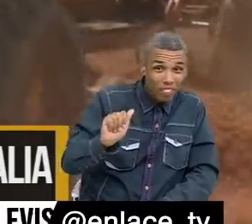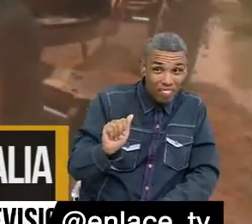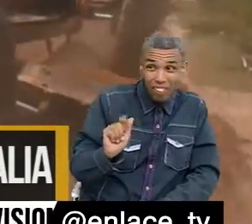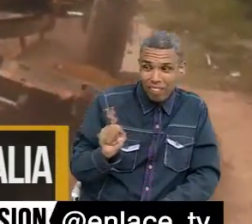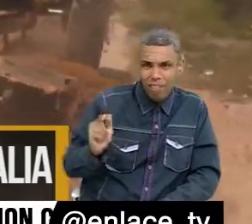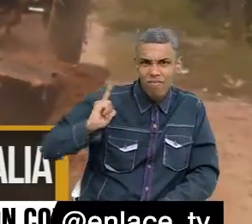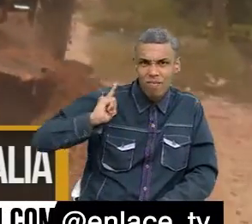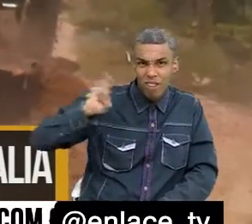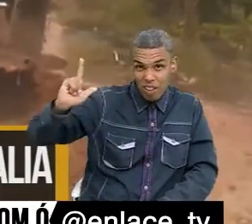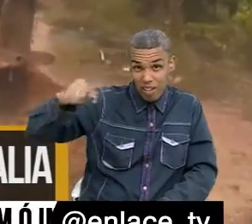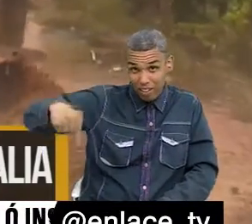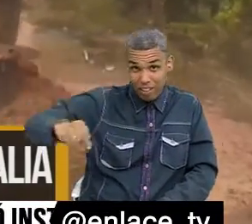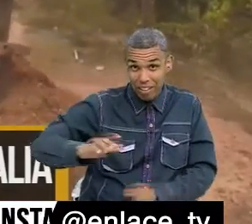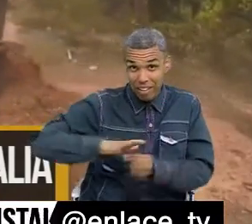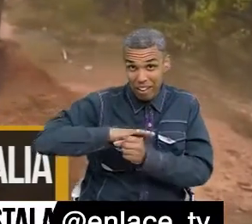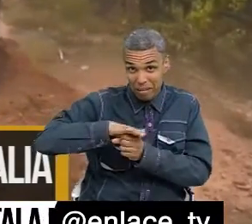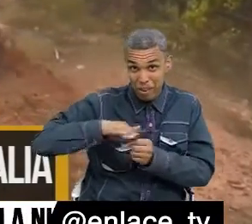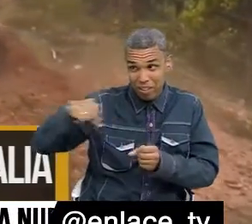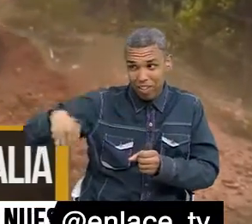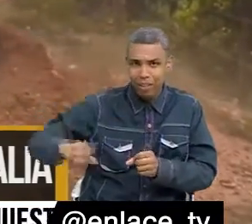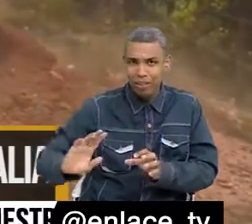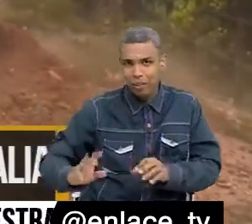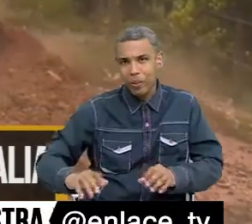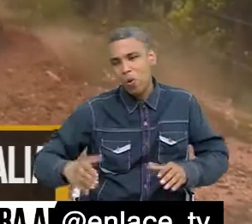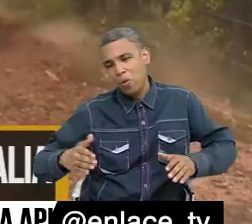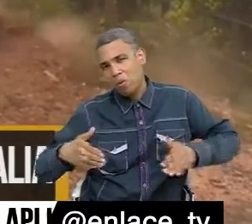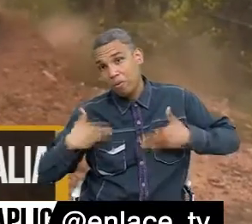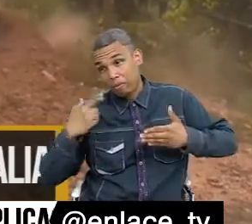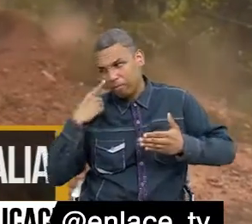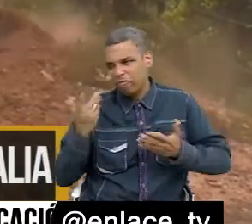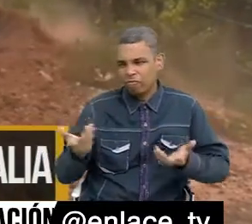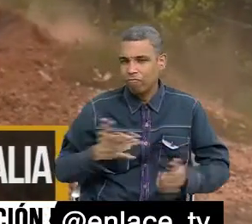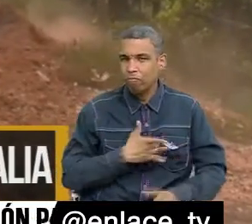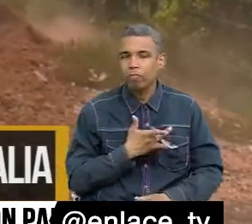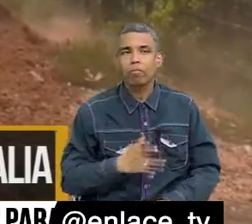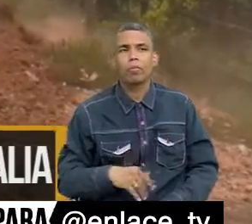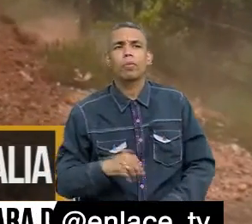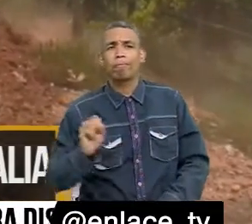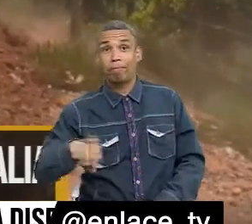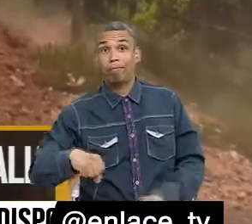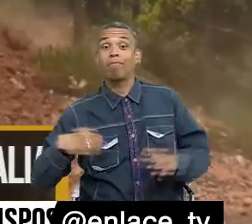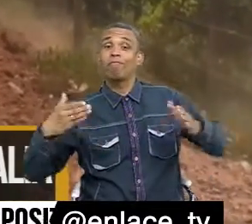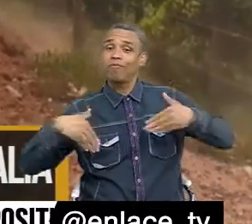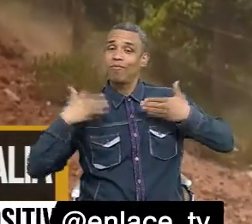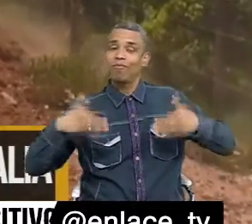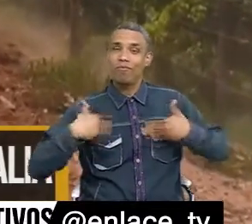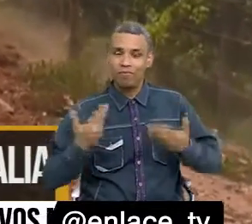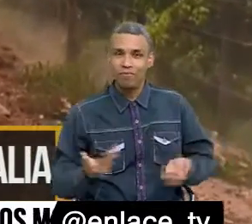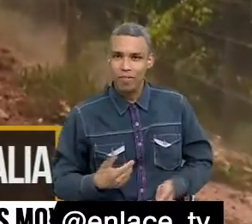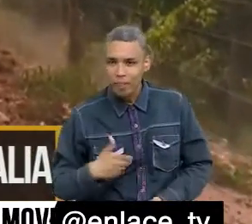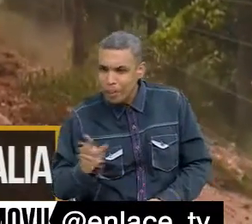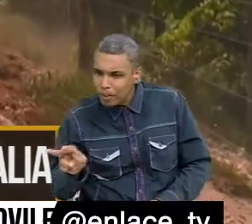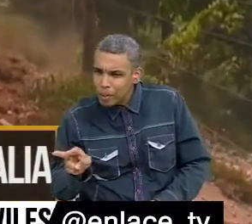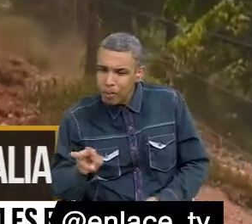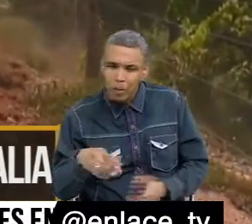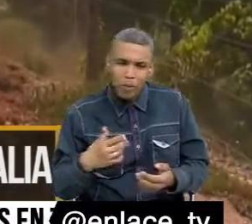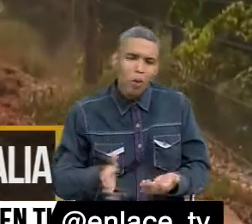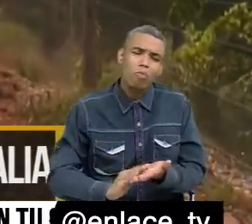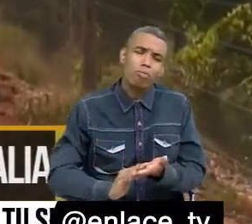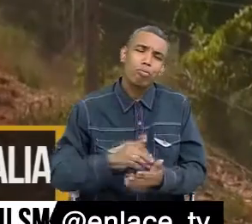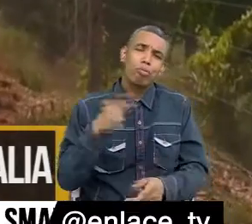llamado? Buenas tardes. No, pues en realidad estamos muy felices de ver el resultado de una lucha de todos